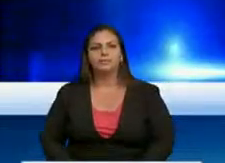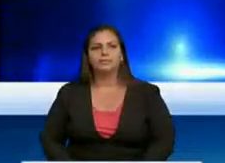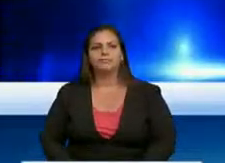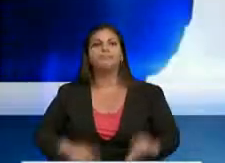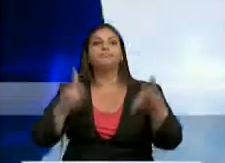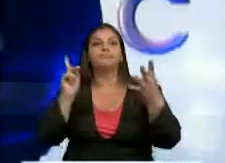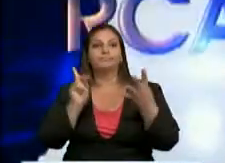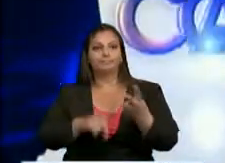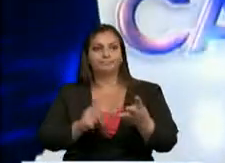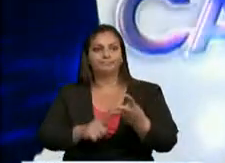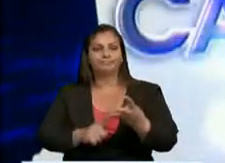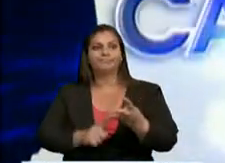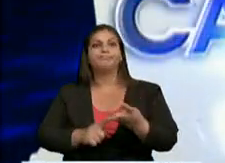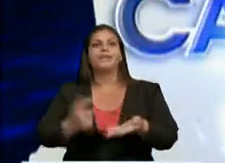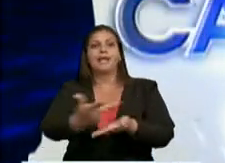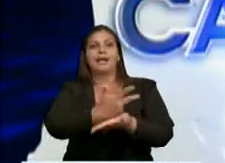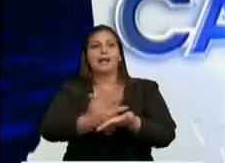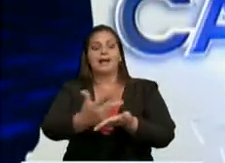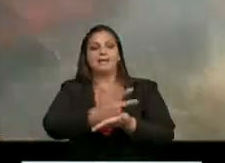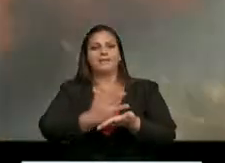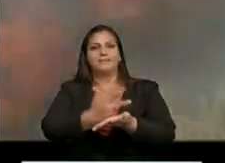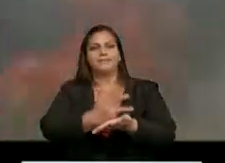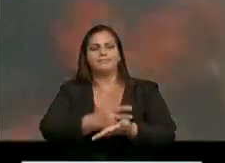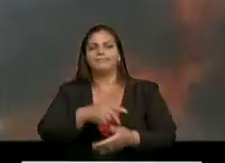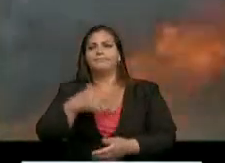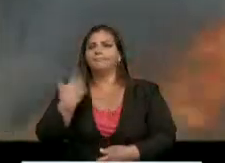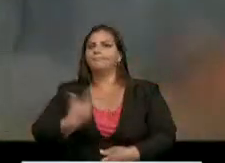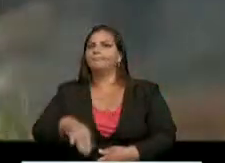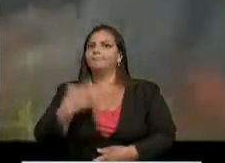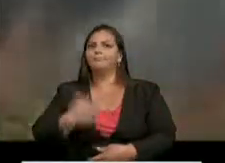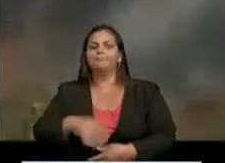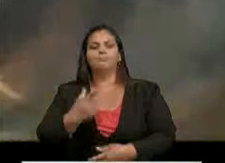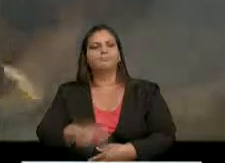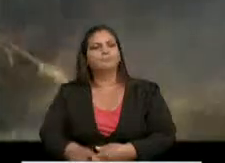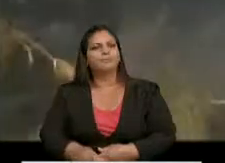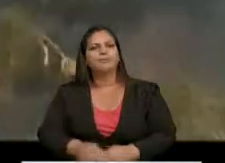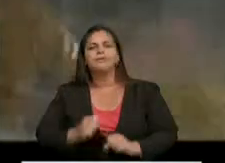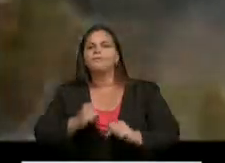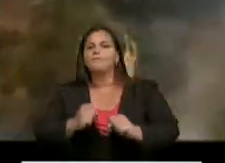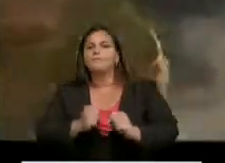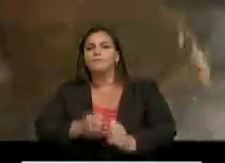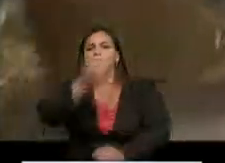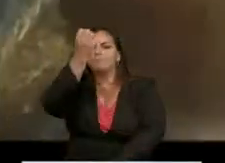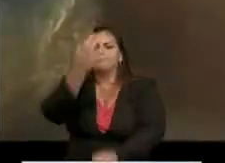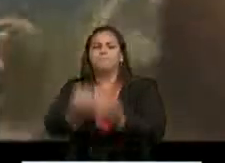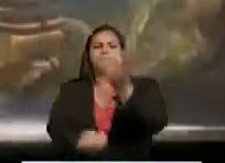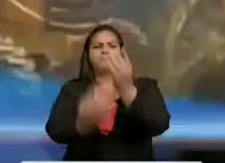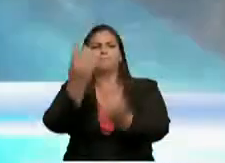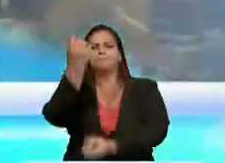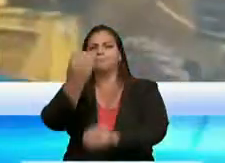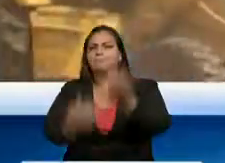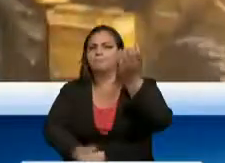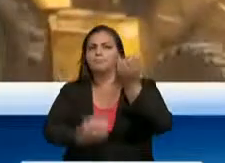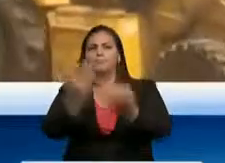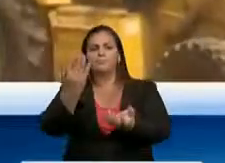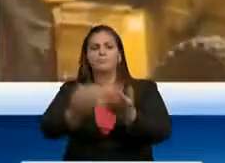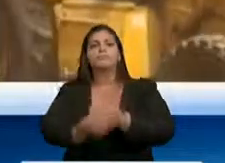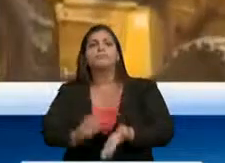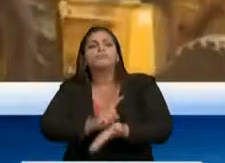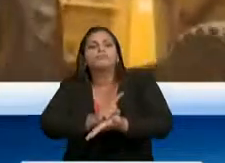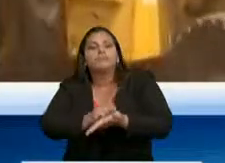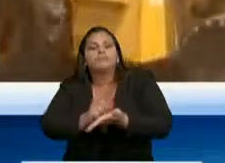Y en la provincia del Carchi la situación también es igual, pues los incendios forestales son los que han matizado esta